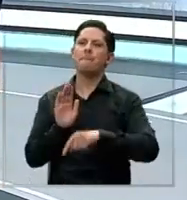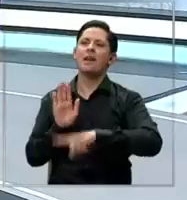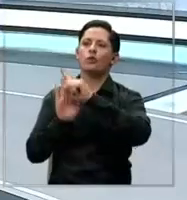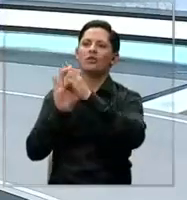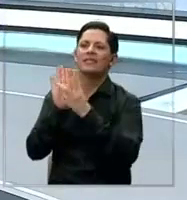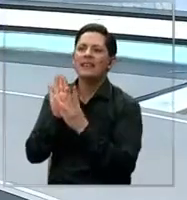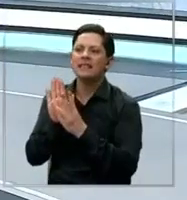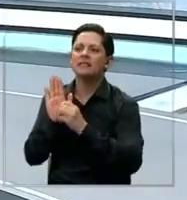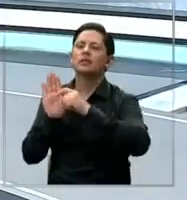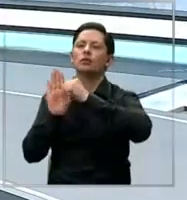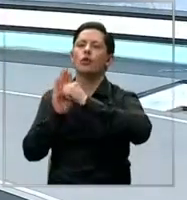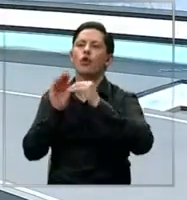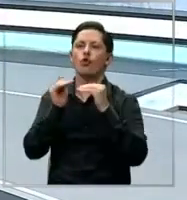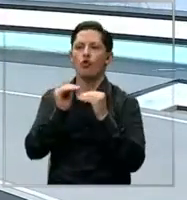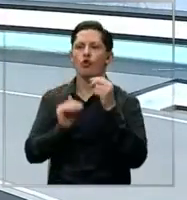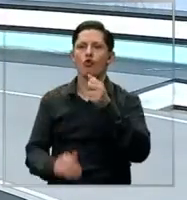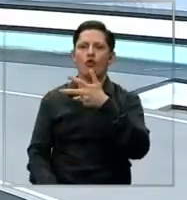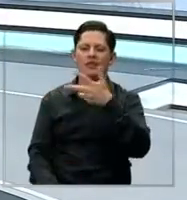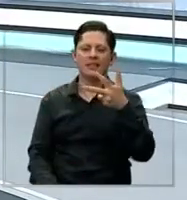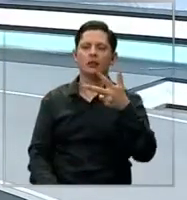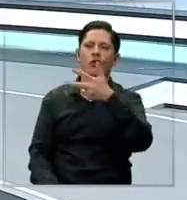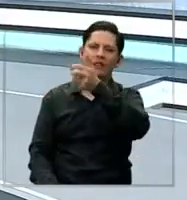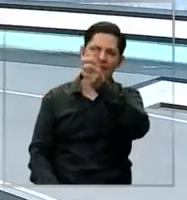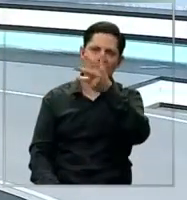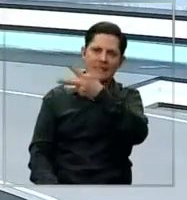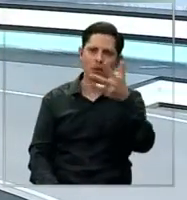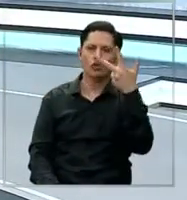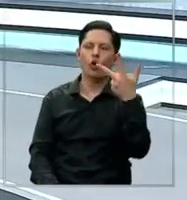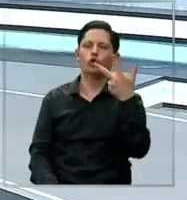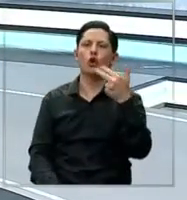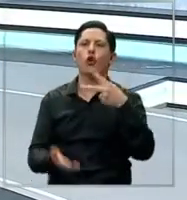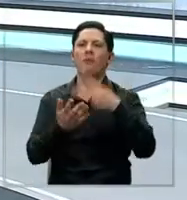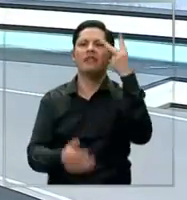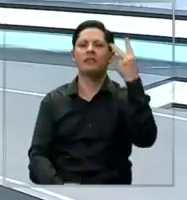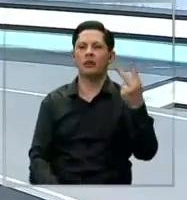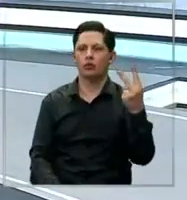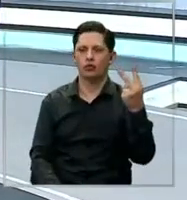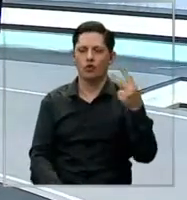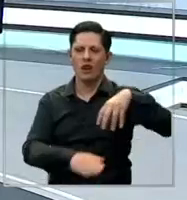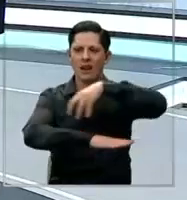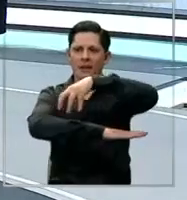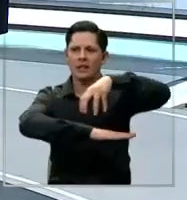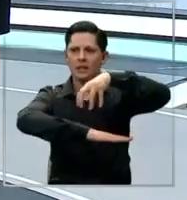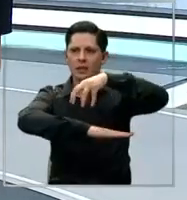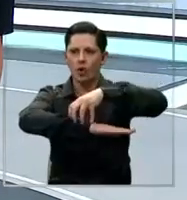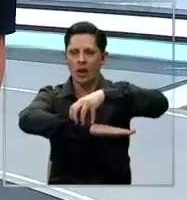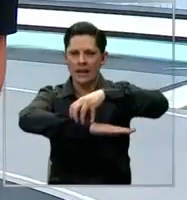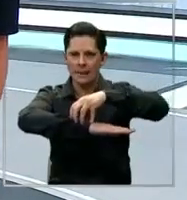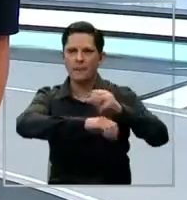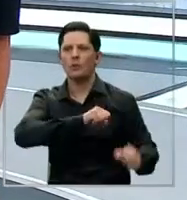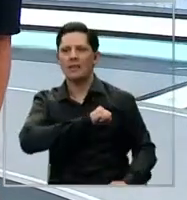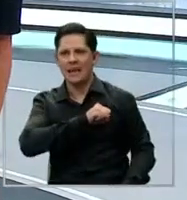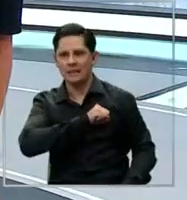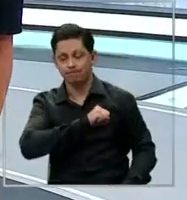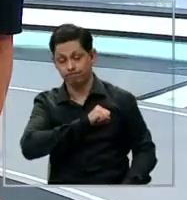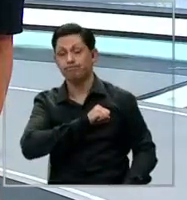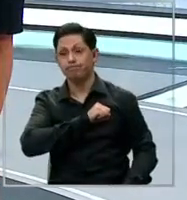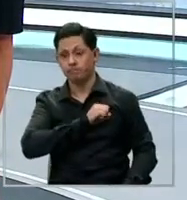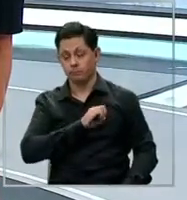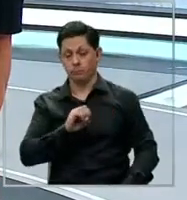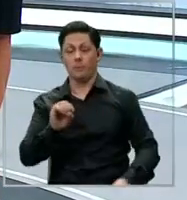estos 908 homicidios ocurridos en el año 2022 fueron en la región metropolitana. Cifras